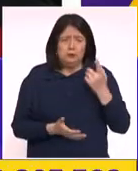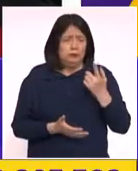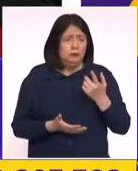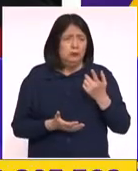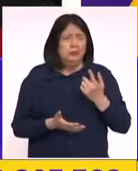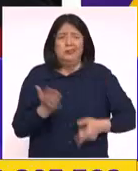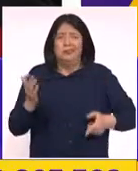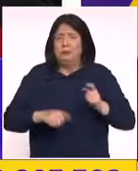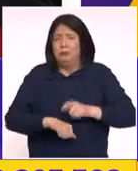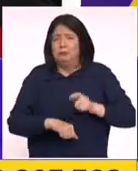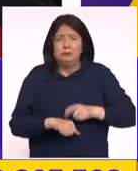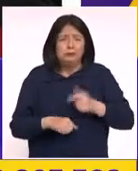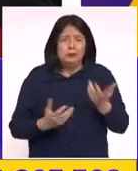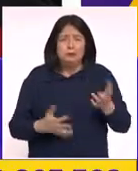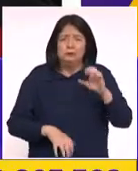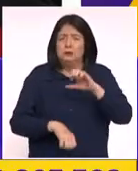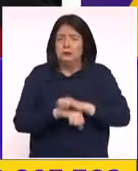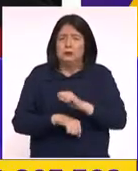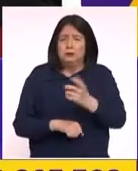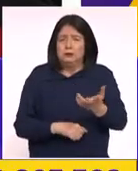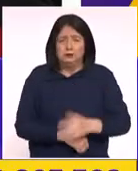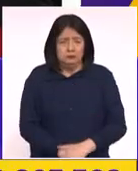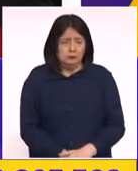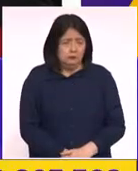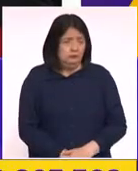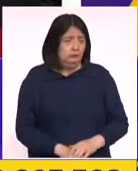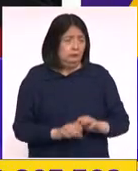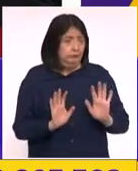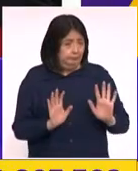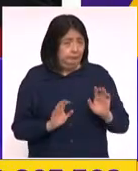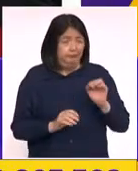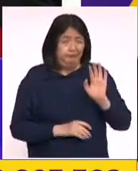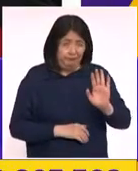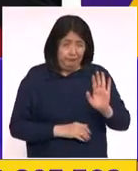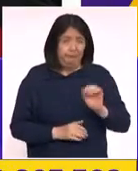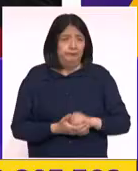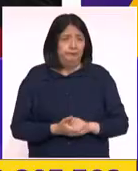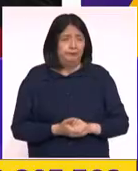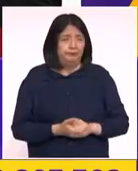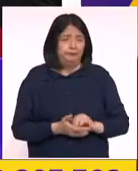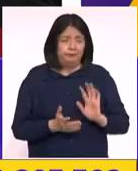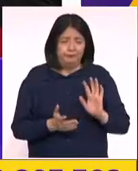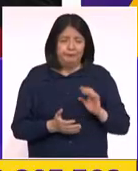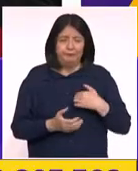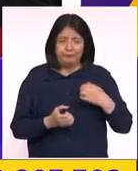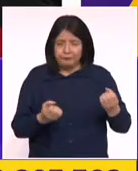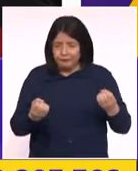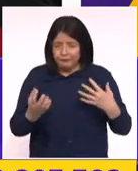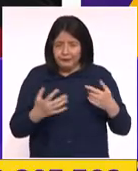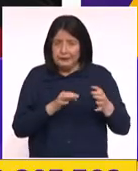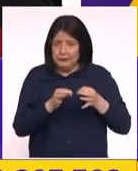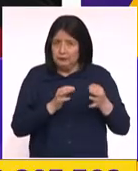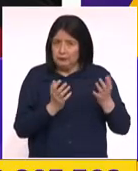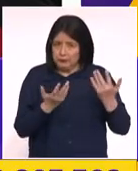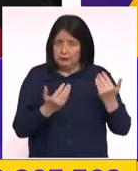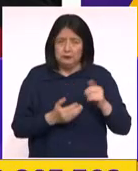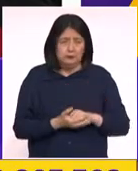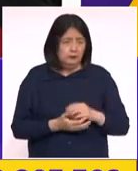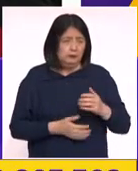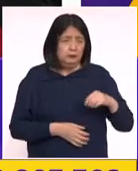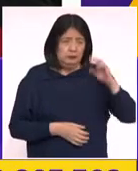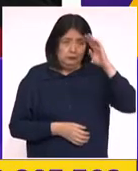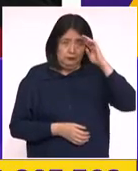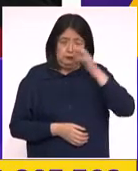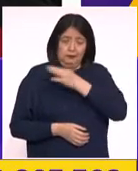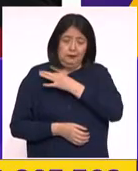la circunstancia en la que se detiene a esta persona? Ya, eso, mire, me lo están detallando, ¿no?, directamente el general